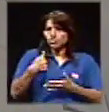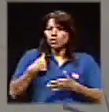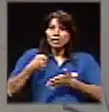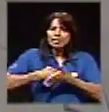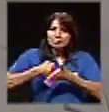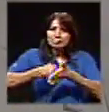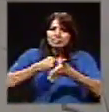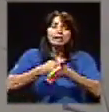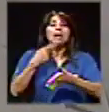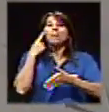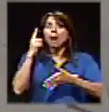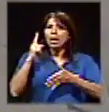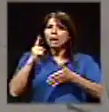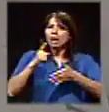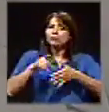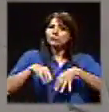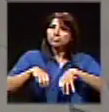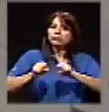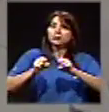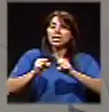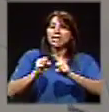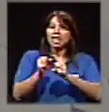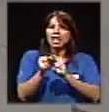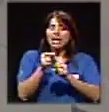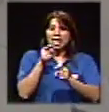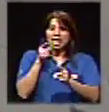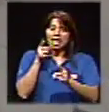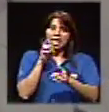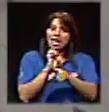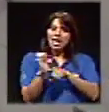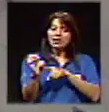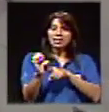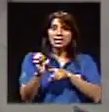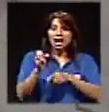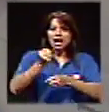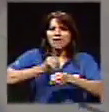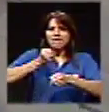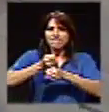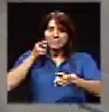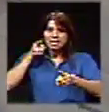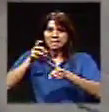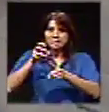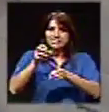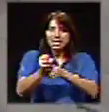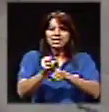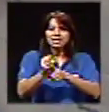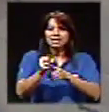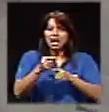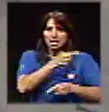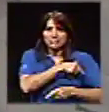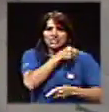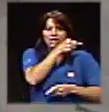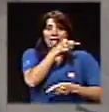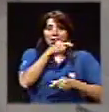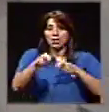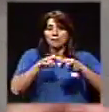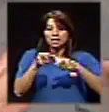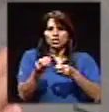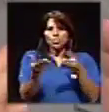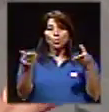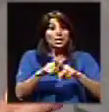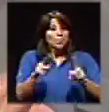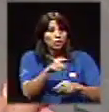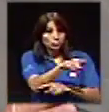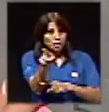este país por la ética, la eficiencia, la gerencialidad en todo lo que es la administración pública. Pero las y los costarricenses tienen que pensar esto, que no